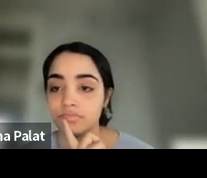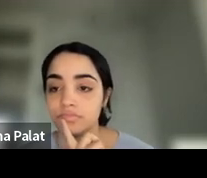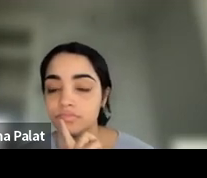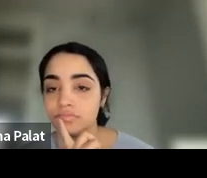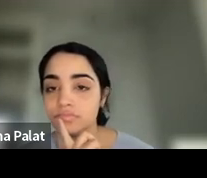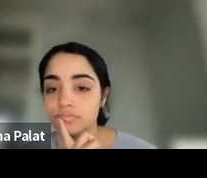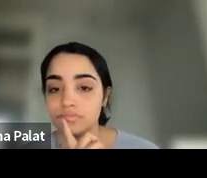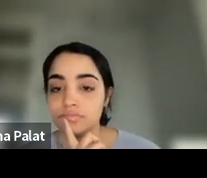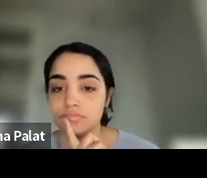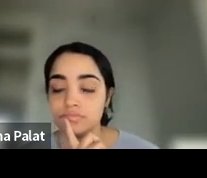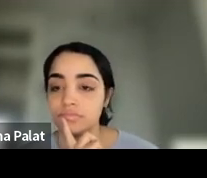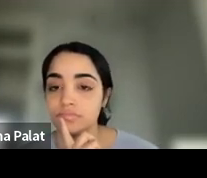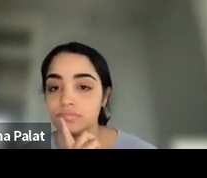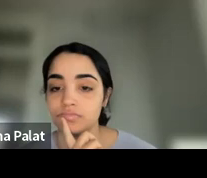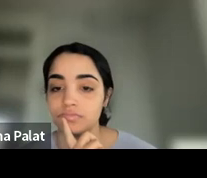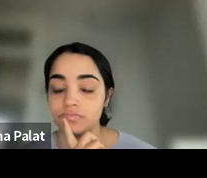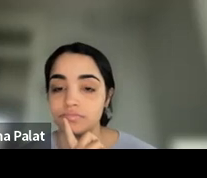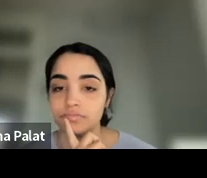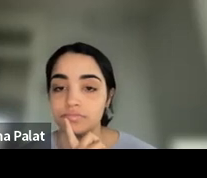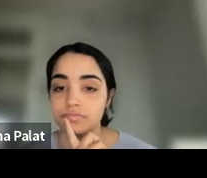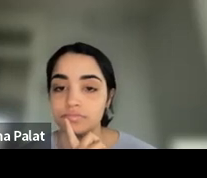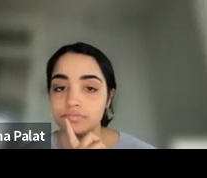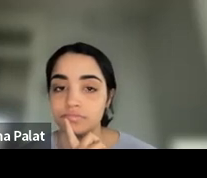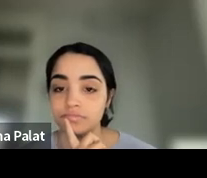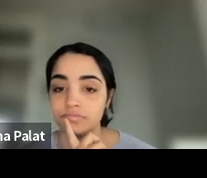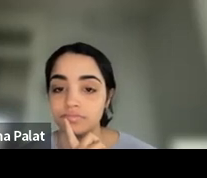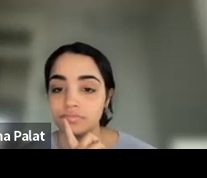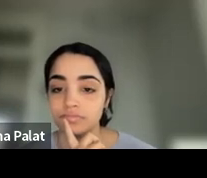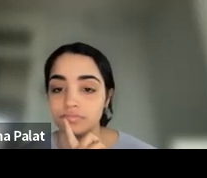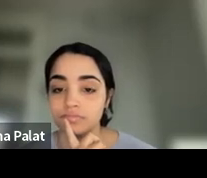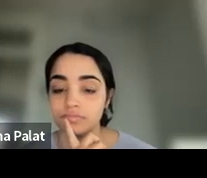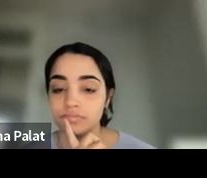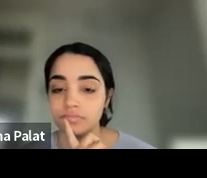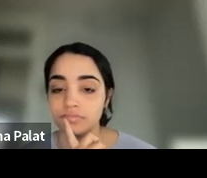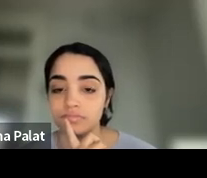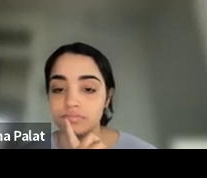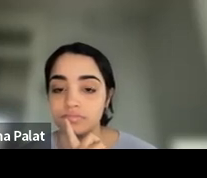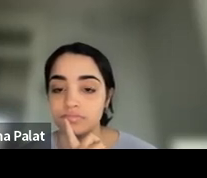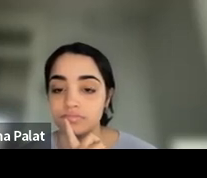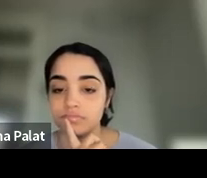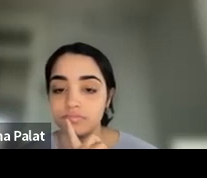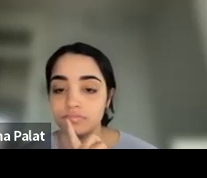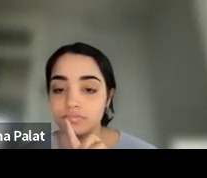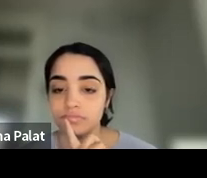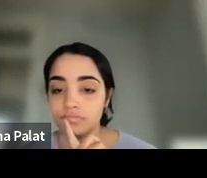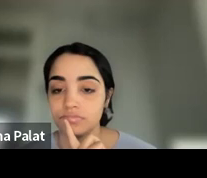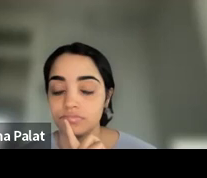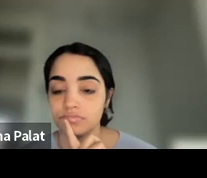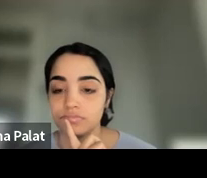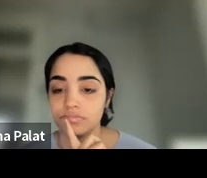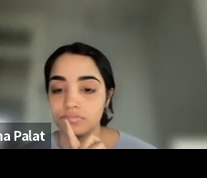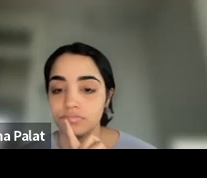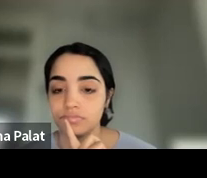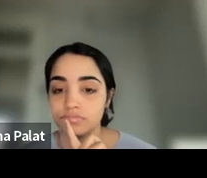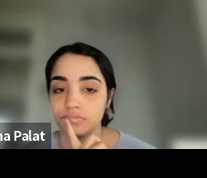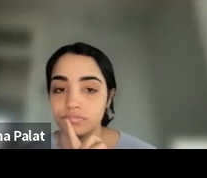una notificación de que los servicios de interpretación están disponibles. Los asistentes pueden hacer clic en el icono del globo y optar